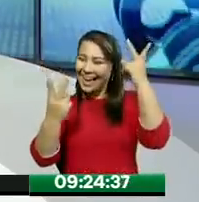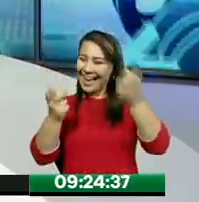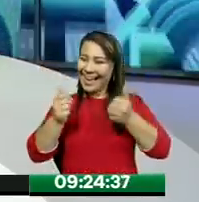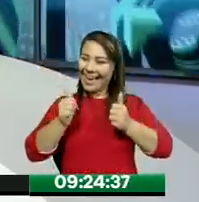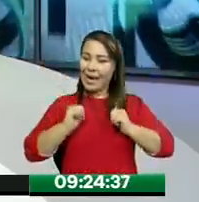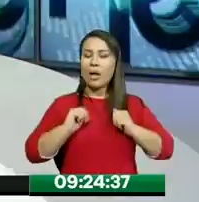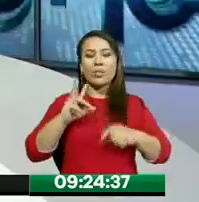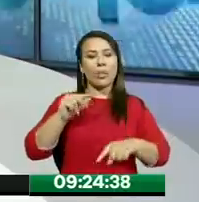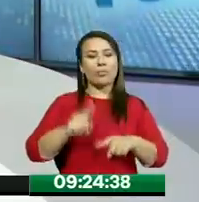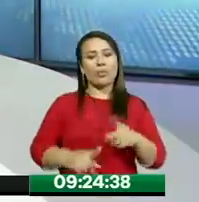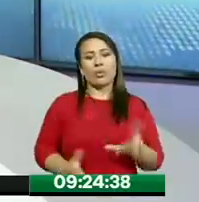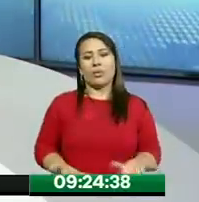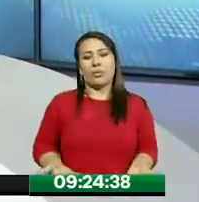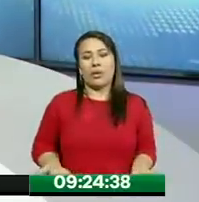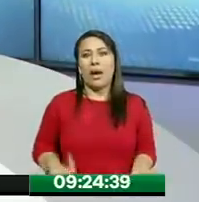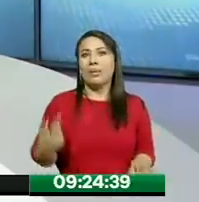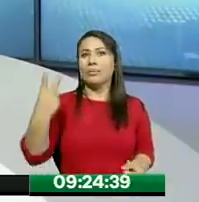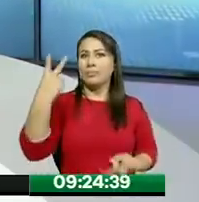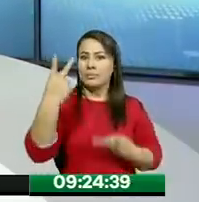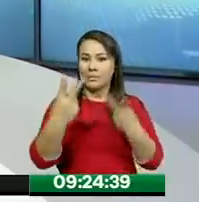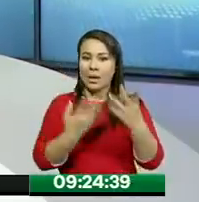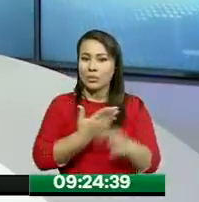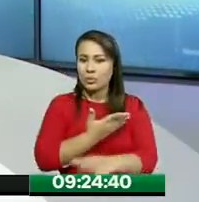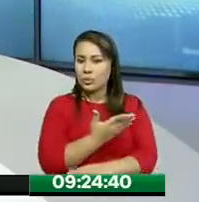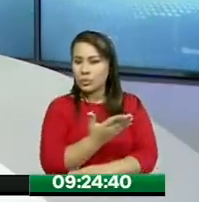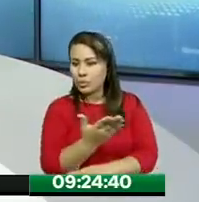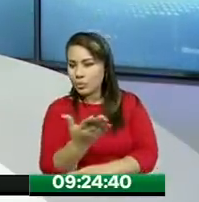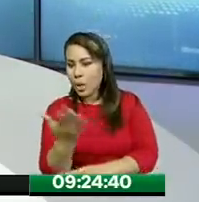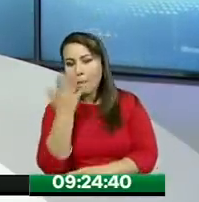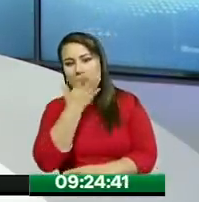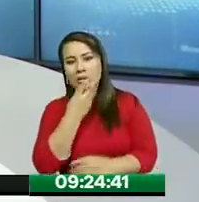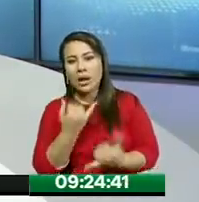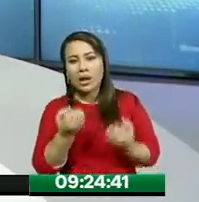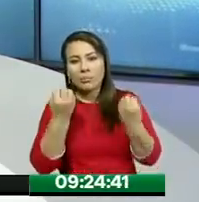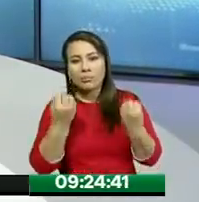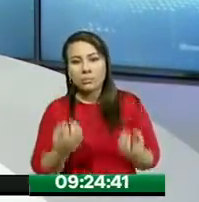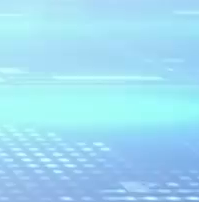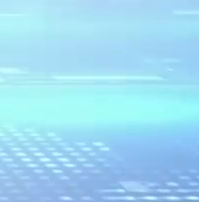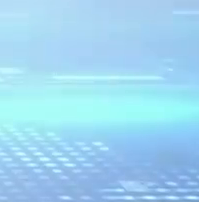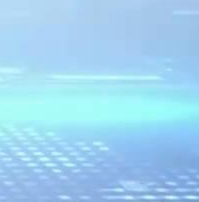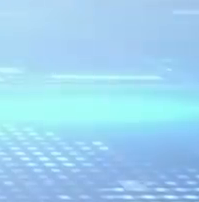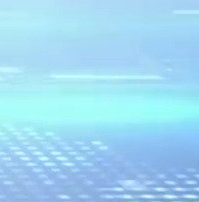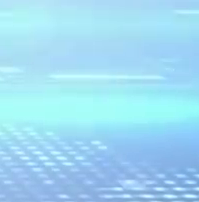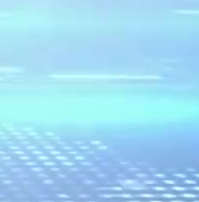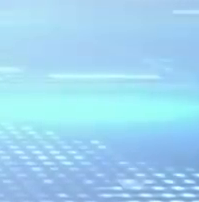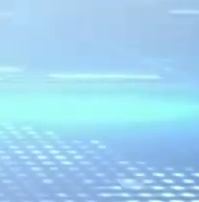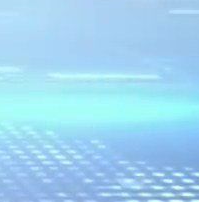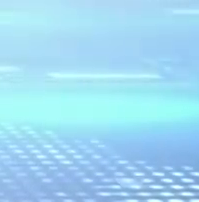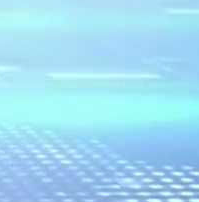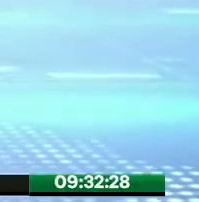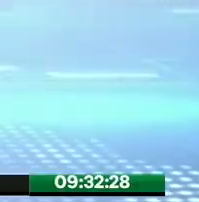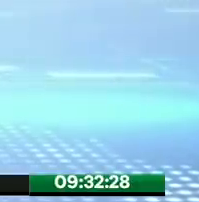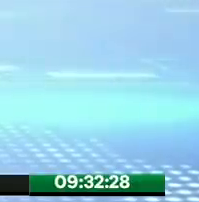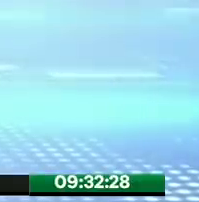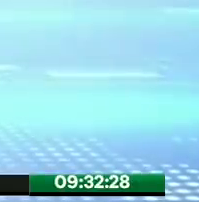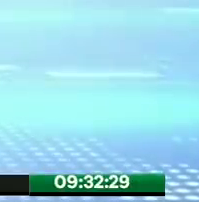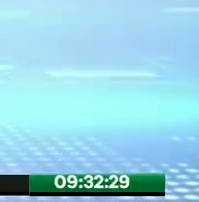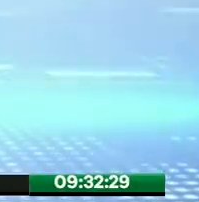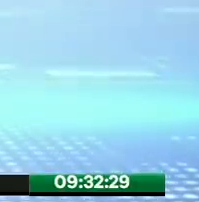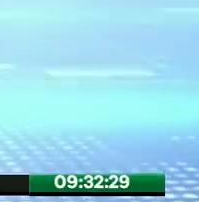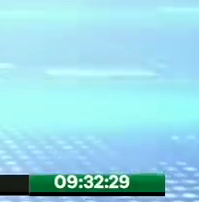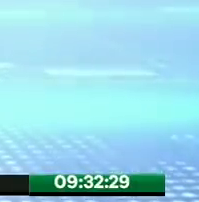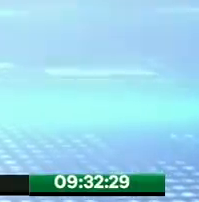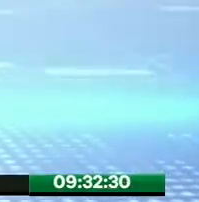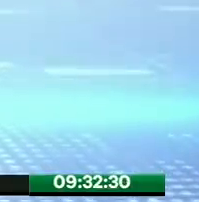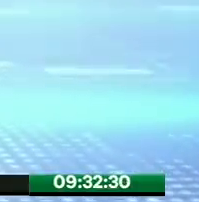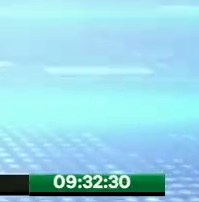fue inaugurado por las autoridades competentes. El fin, dar un tratamiento a quienes consumen drogas. No es un tema